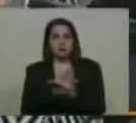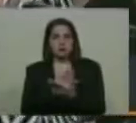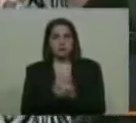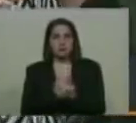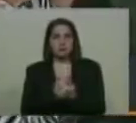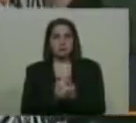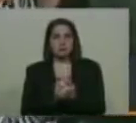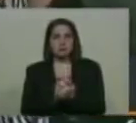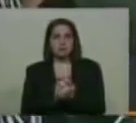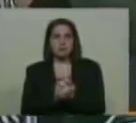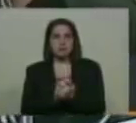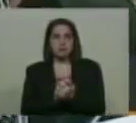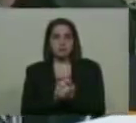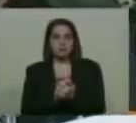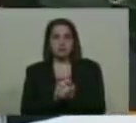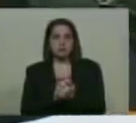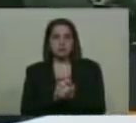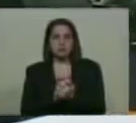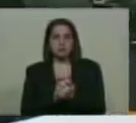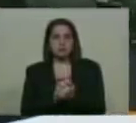Cuenten conmigo siempre, mujeres.